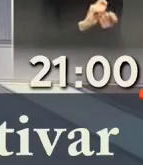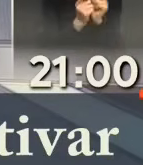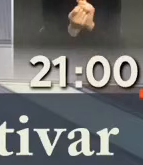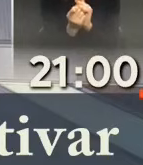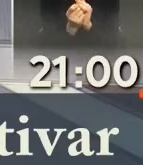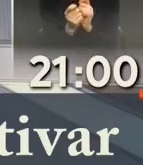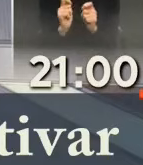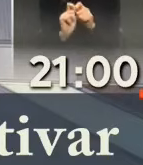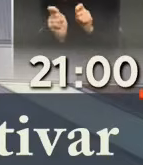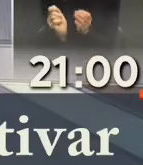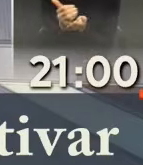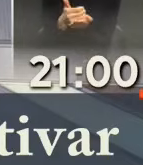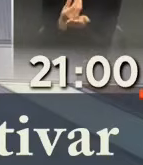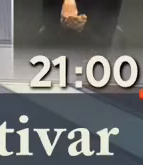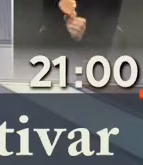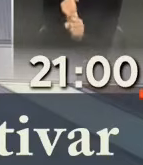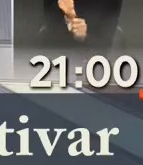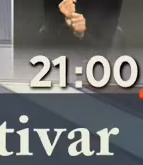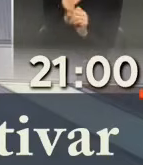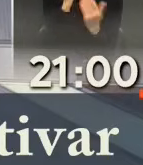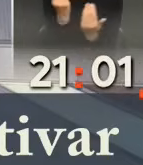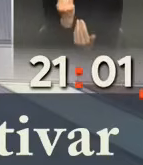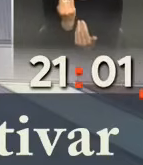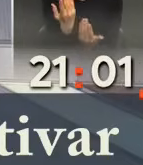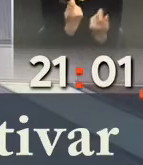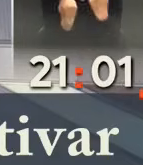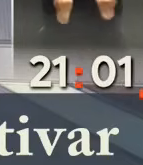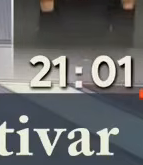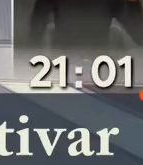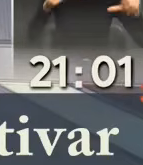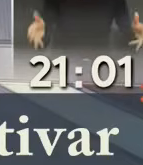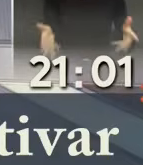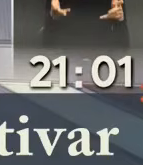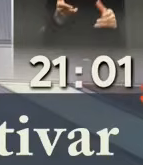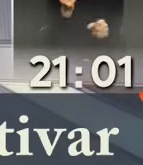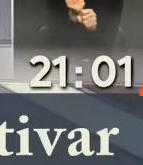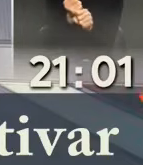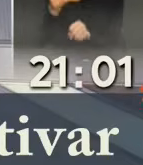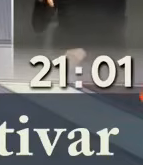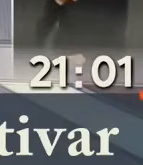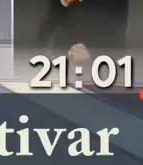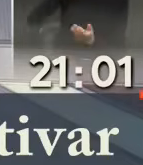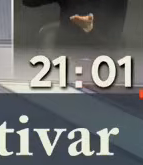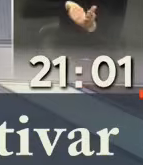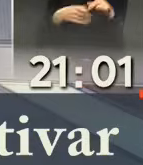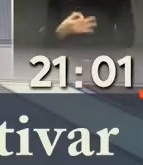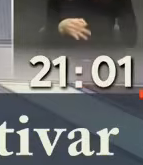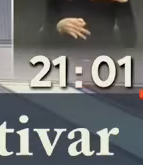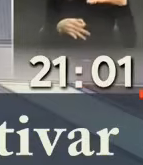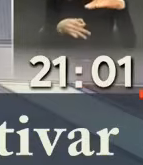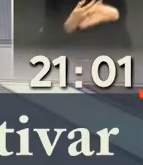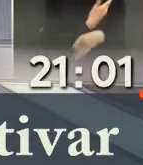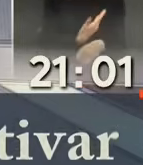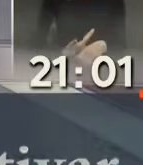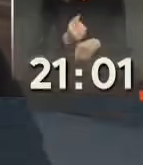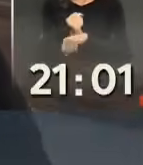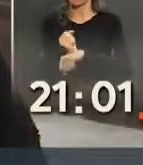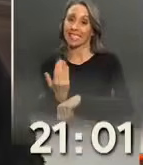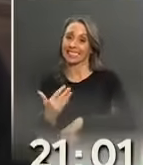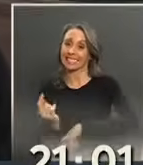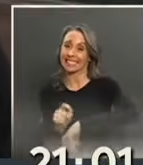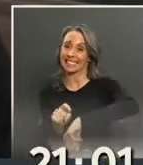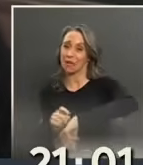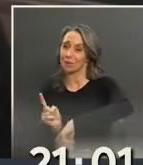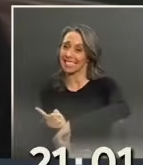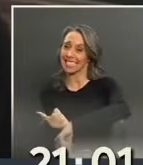para incentivar la reactivación económica a través de empleos formales. El gobierno trabaja contra el tiempo.